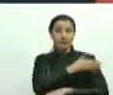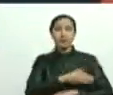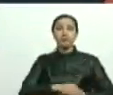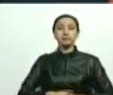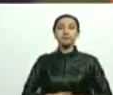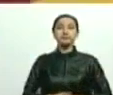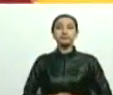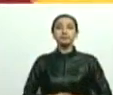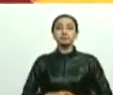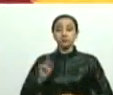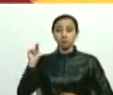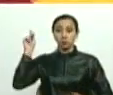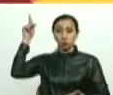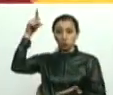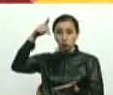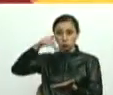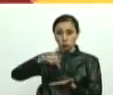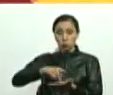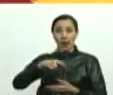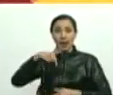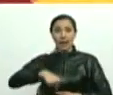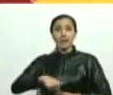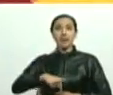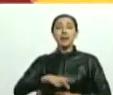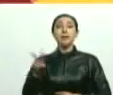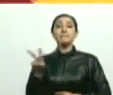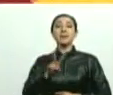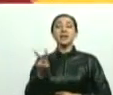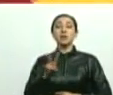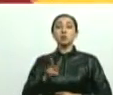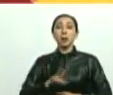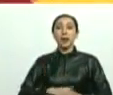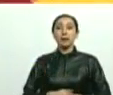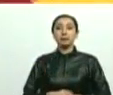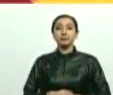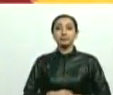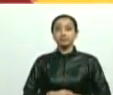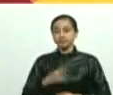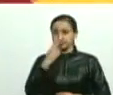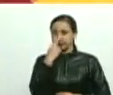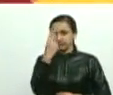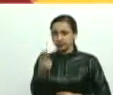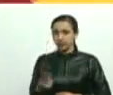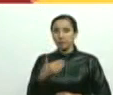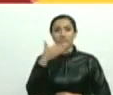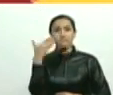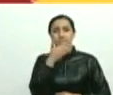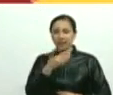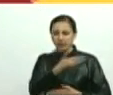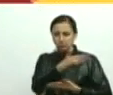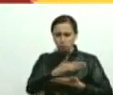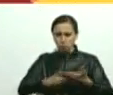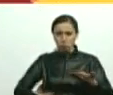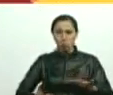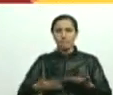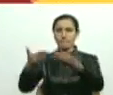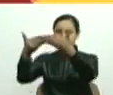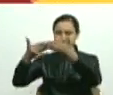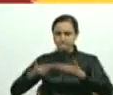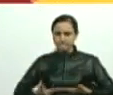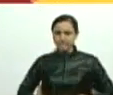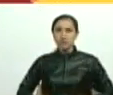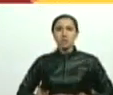que vinieron, como siempre vienen, a presentar sus cartas credenciales que los